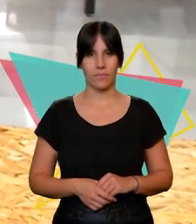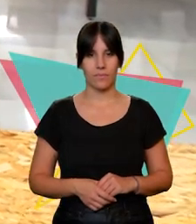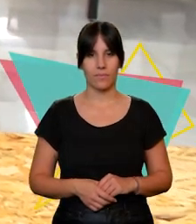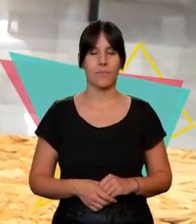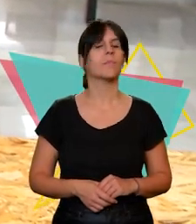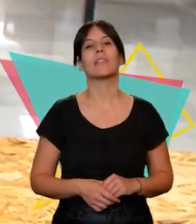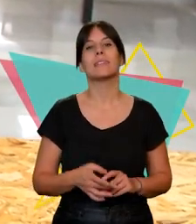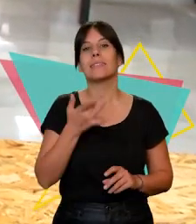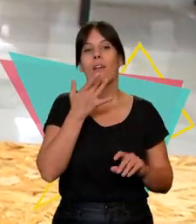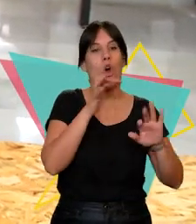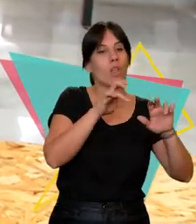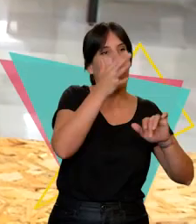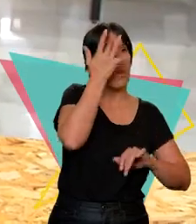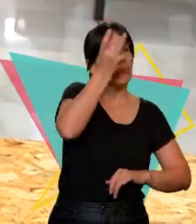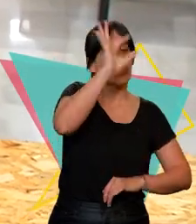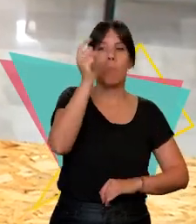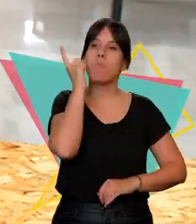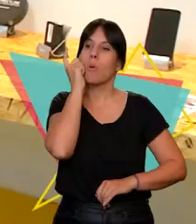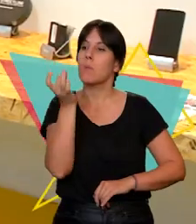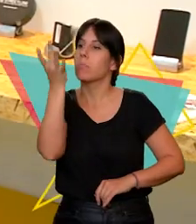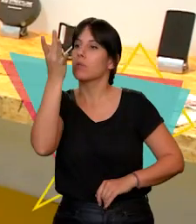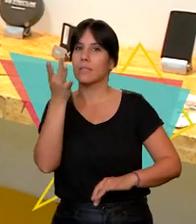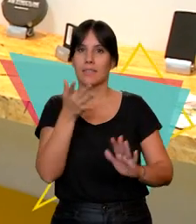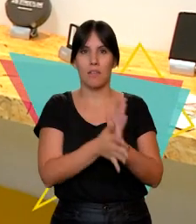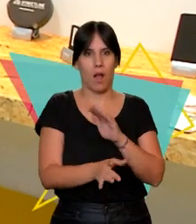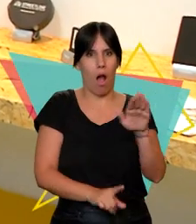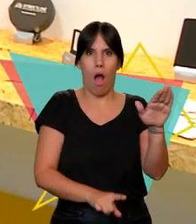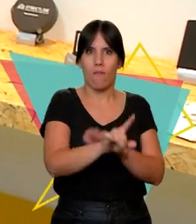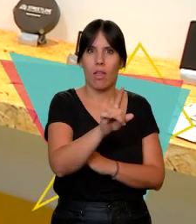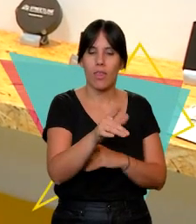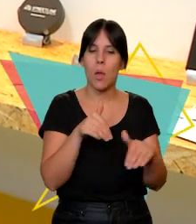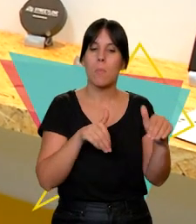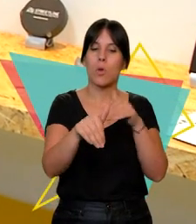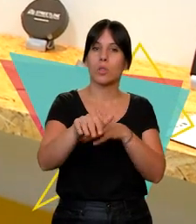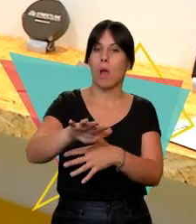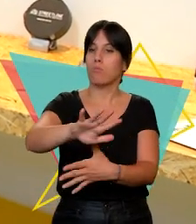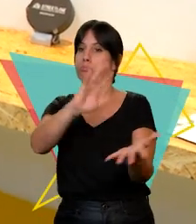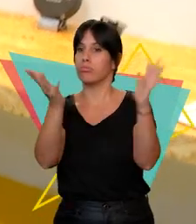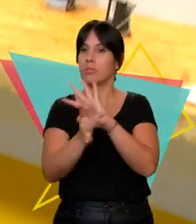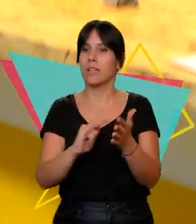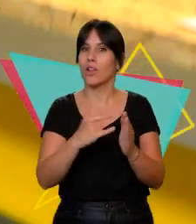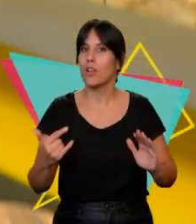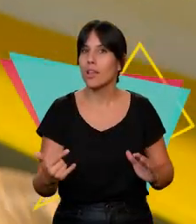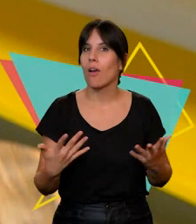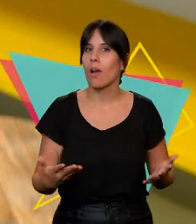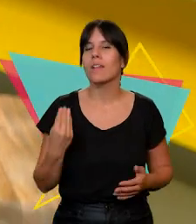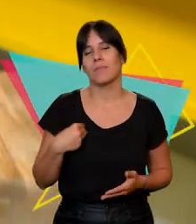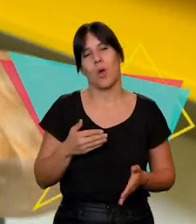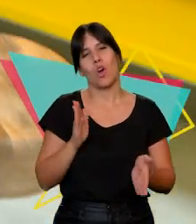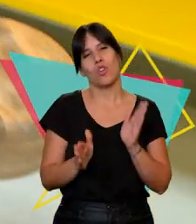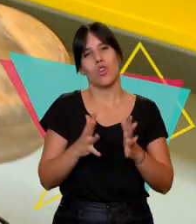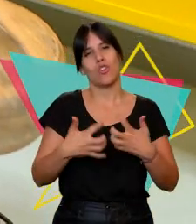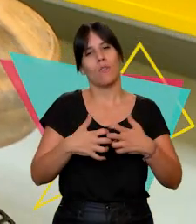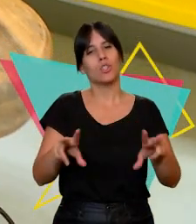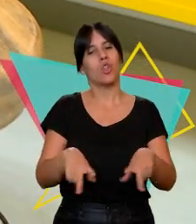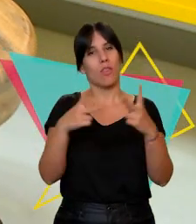Si la invención del ordenador o de la telefonía móvil supusieron grandes avances, la próxima revolución tecnológica vendrá de la mano de la robótica